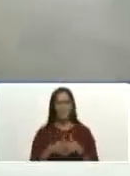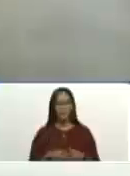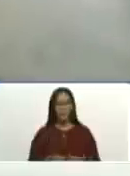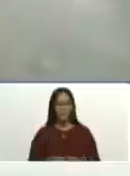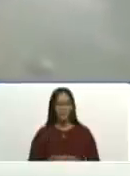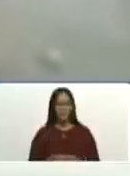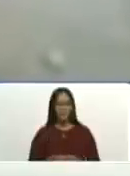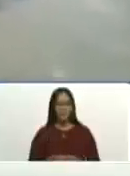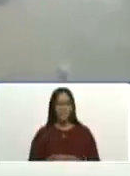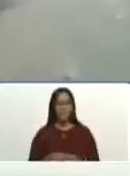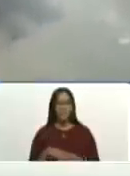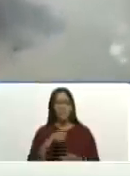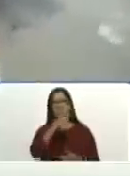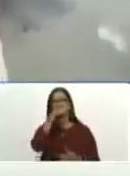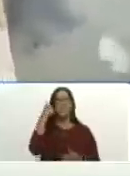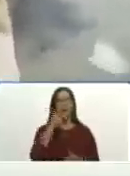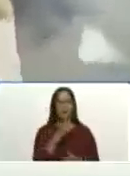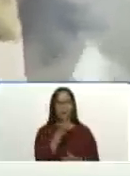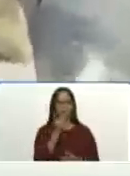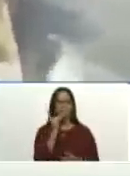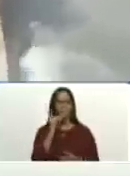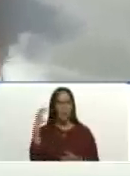el narcotraficante de Iván Duque, lo sé.